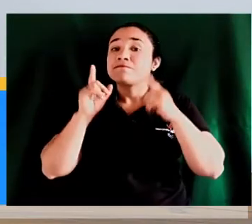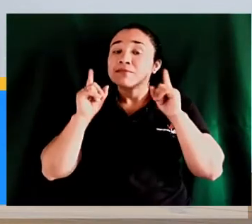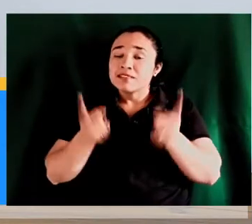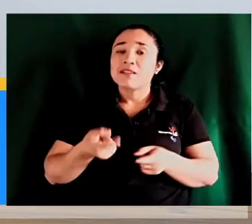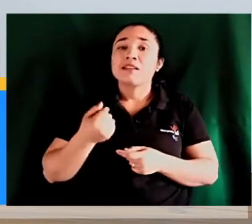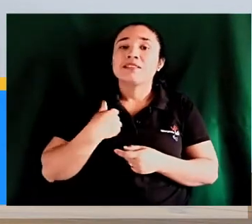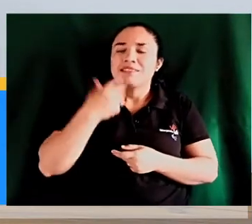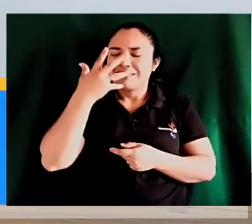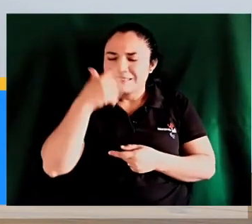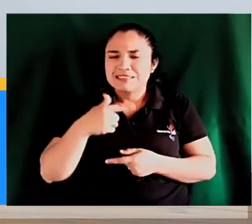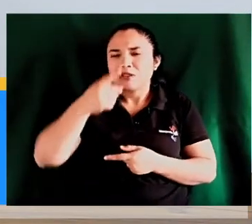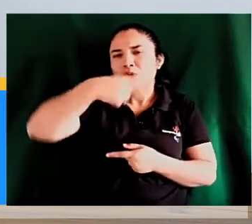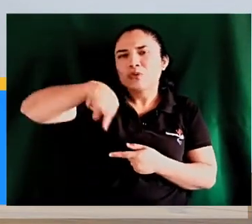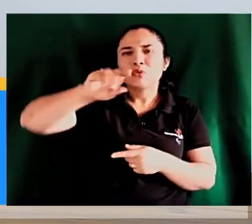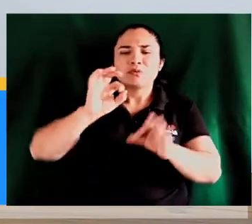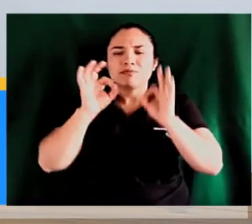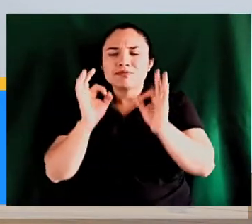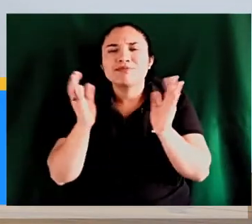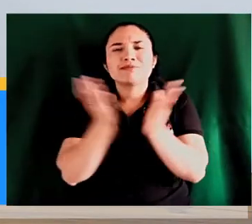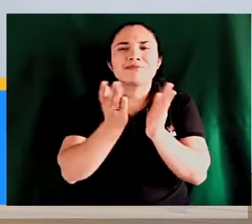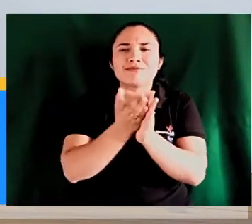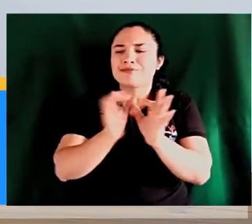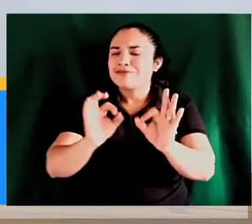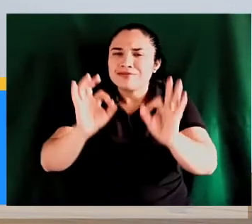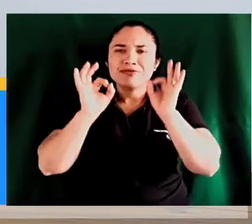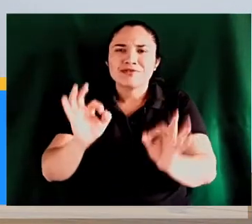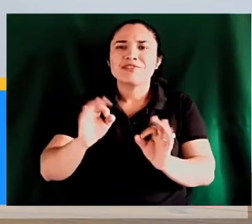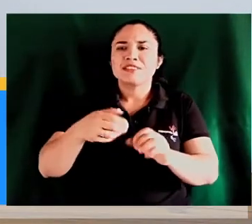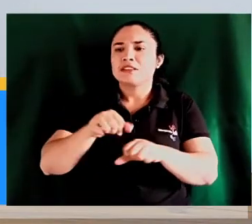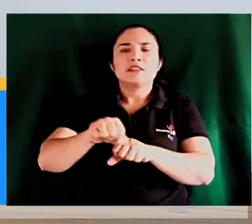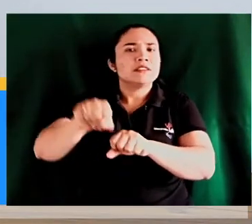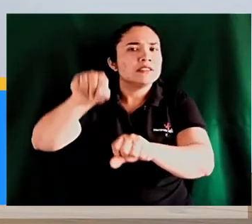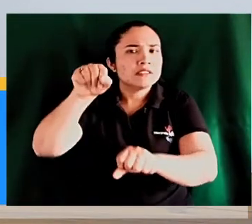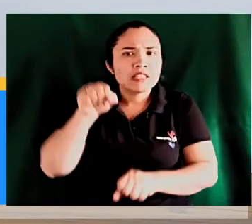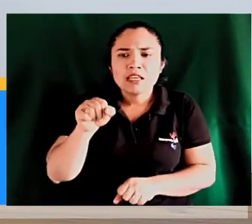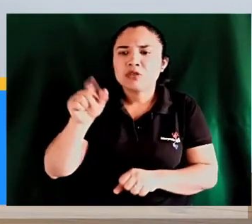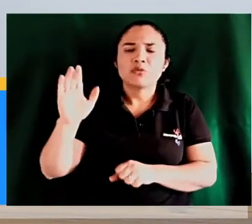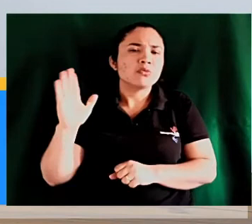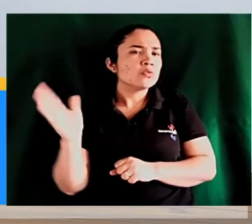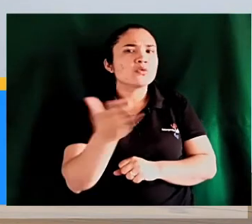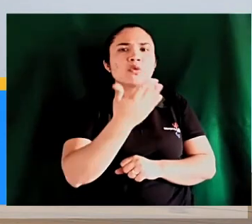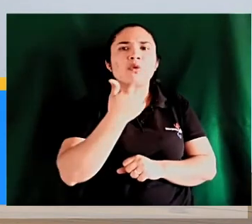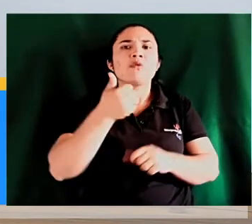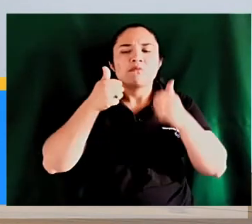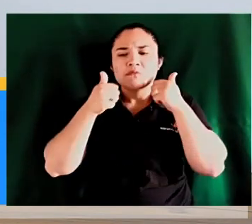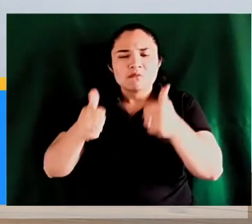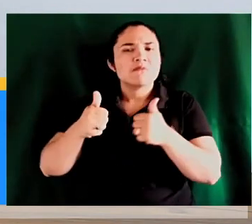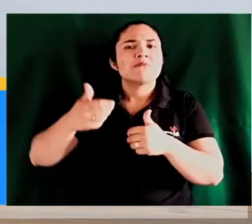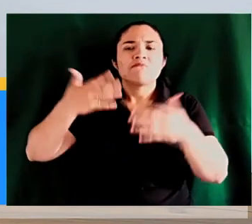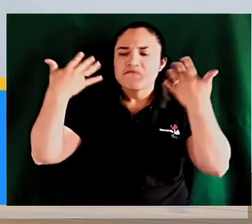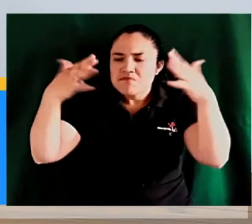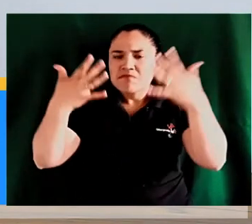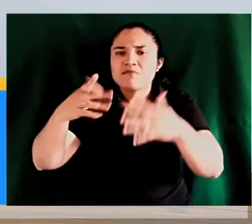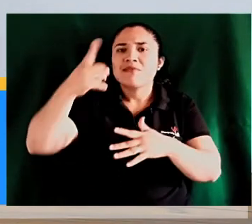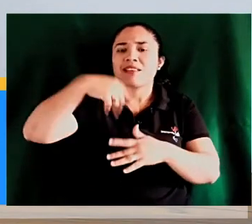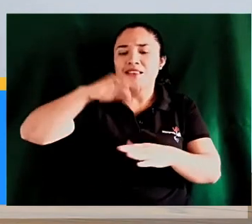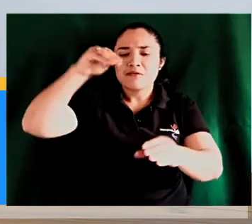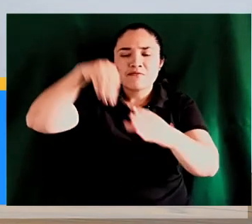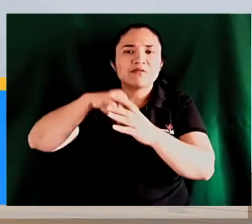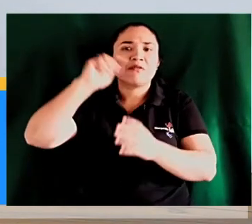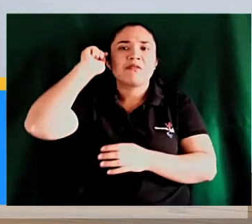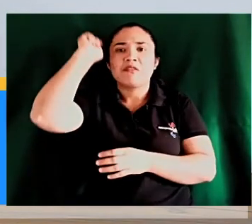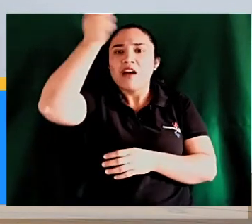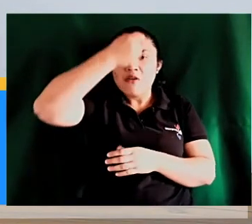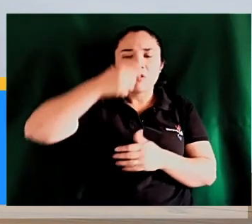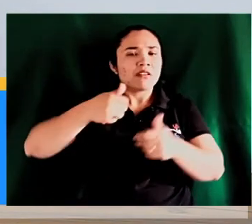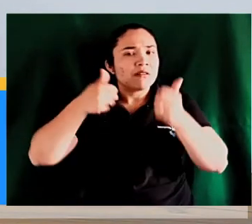y deseamos concluir el año con lo mejor que es la conclusión del año con la entrega de títulos a todos los egresados de